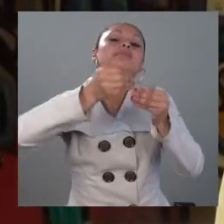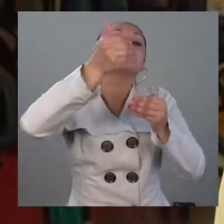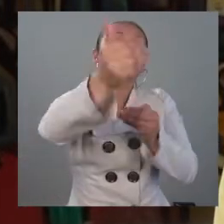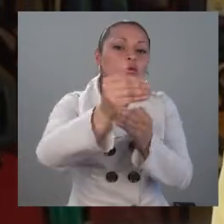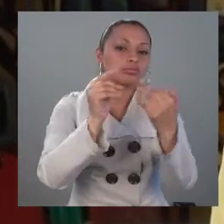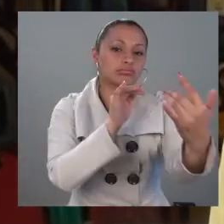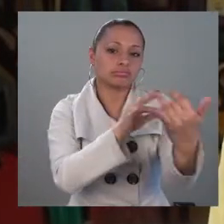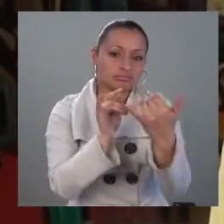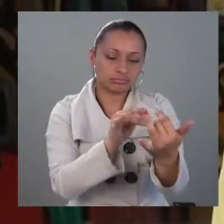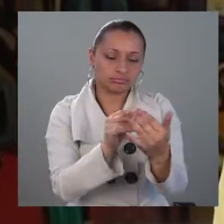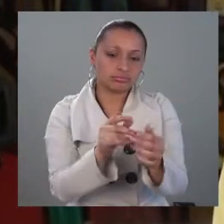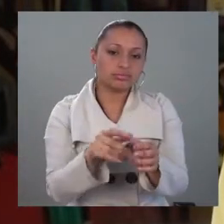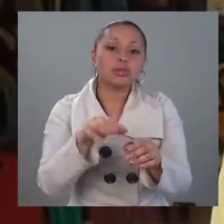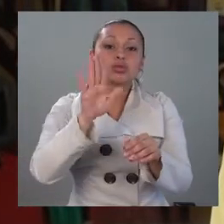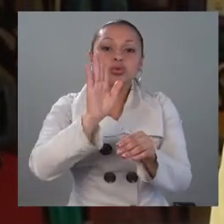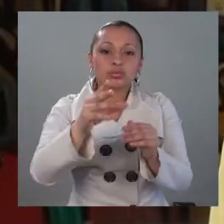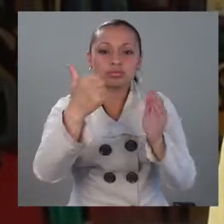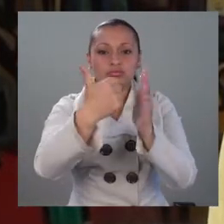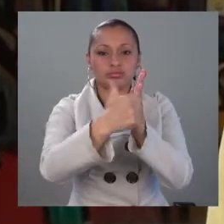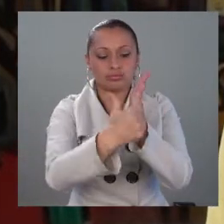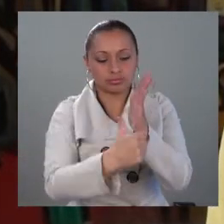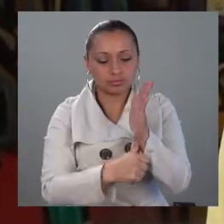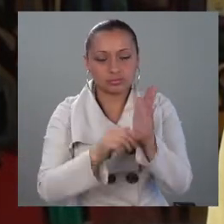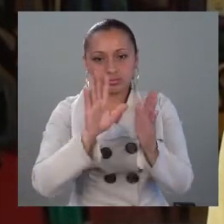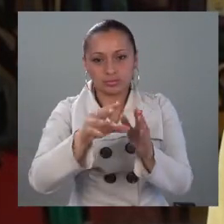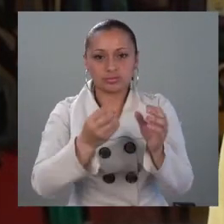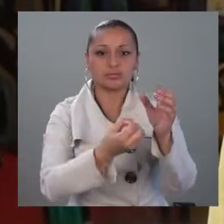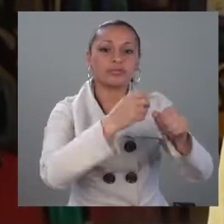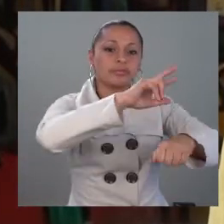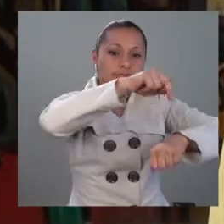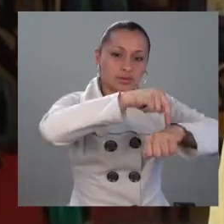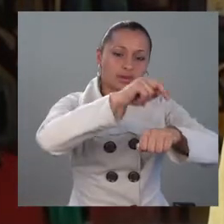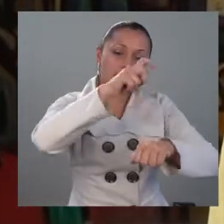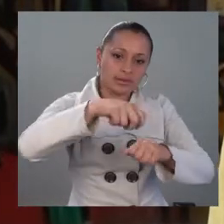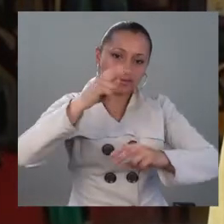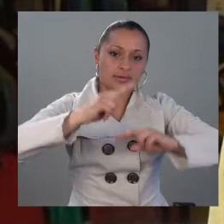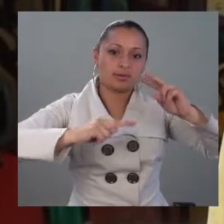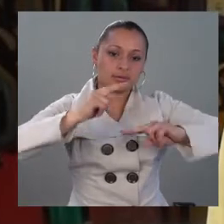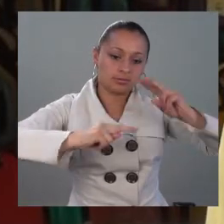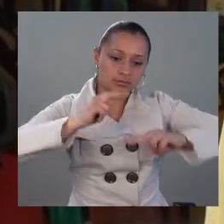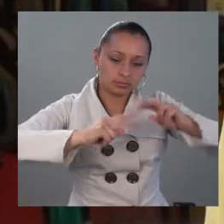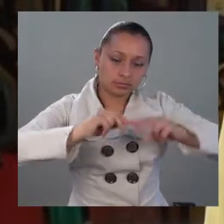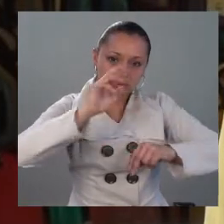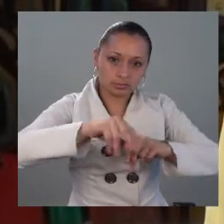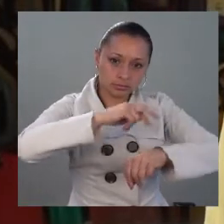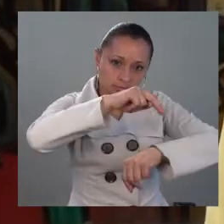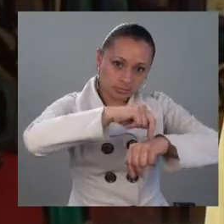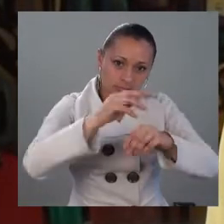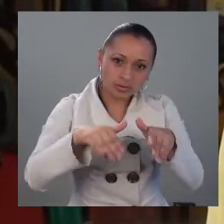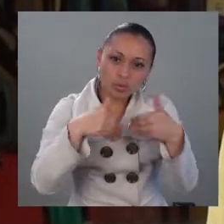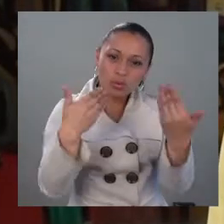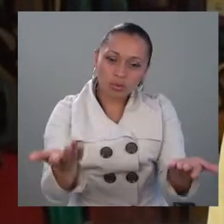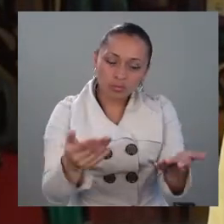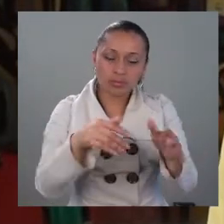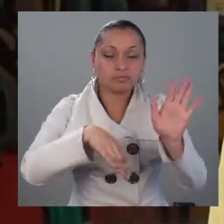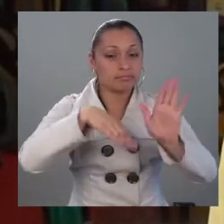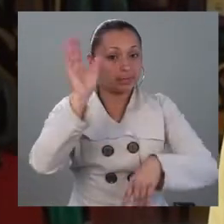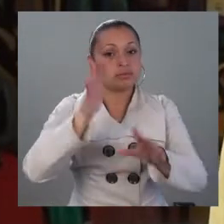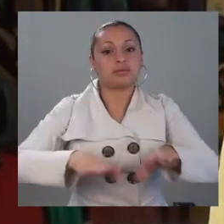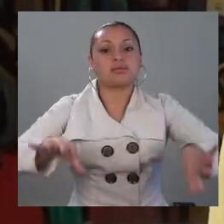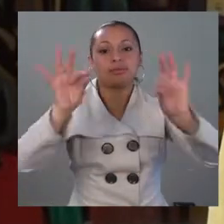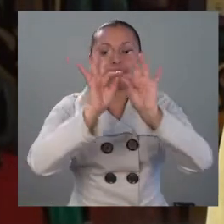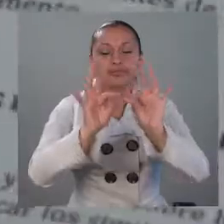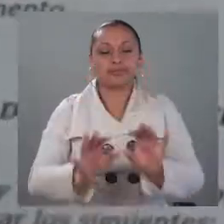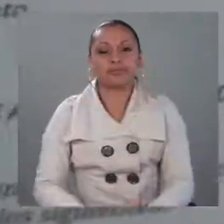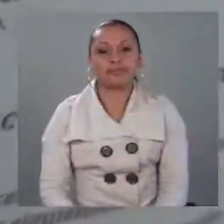de posconflicto, seguramente la agenda para la paz construida desde el departamento de Nariño cobrará